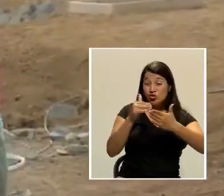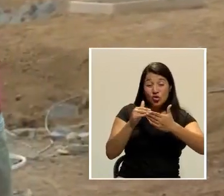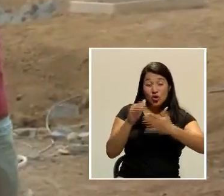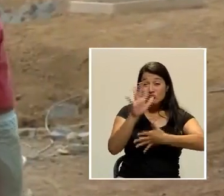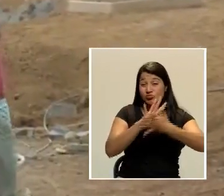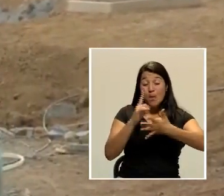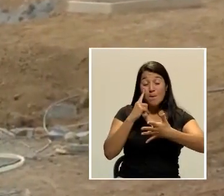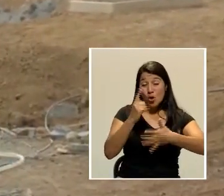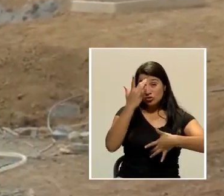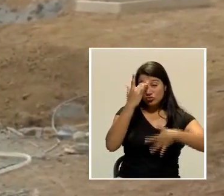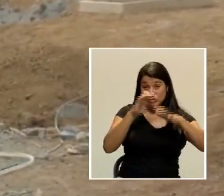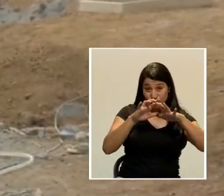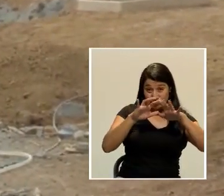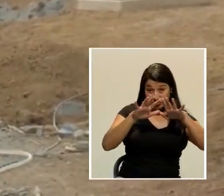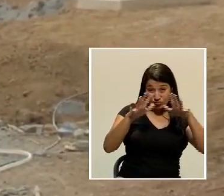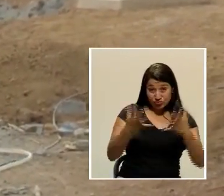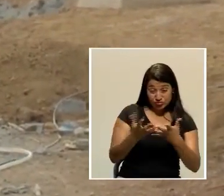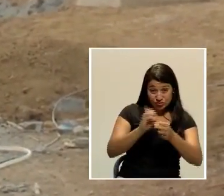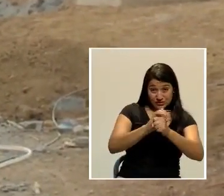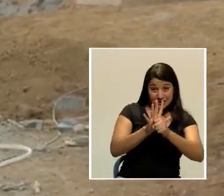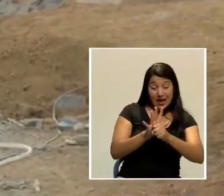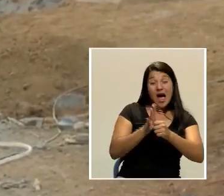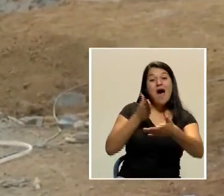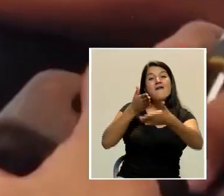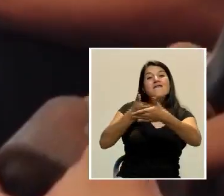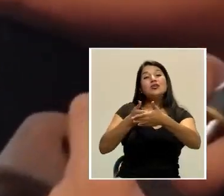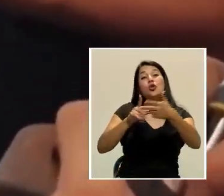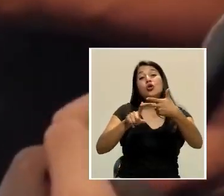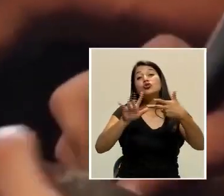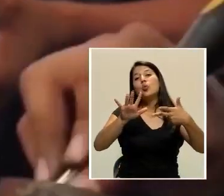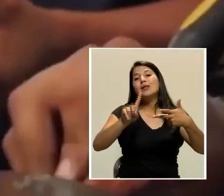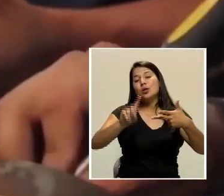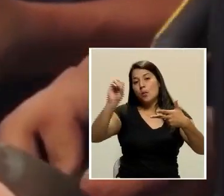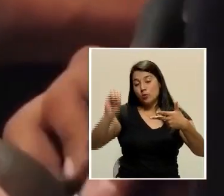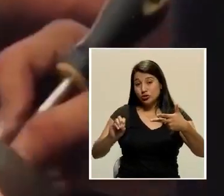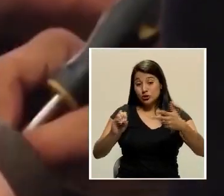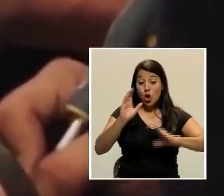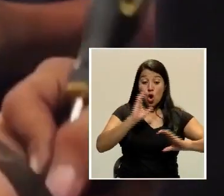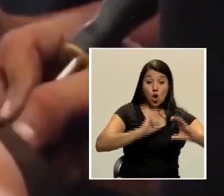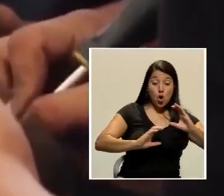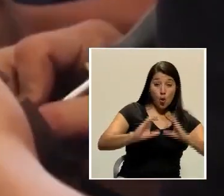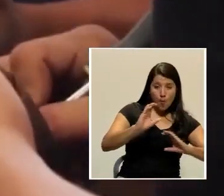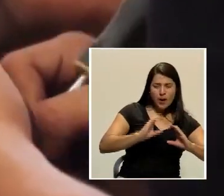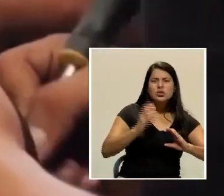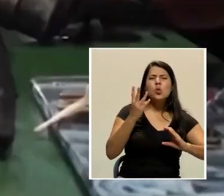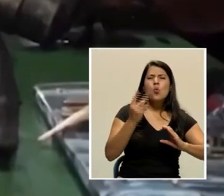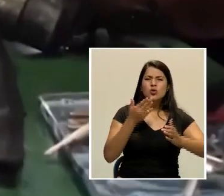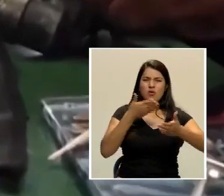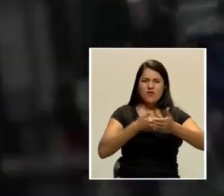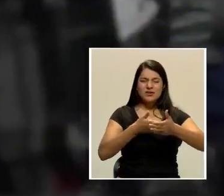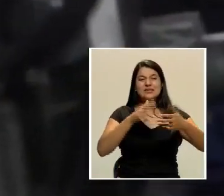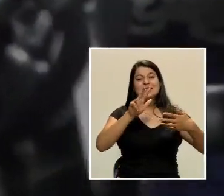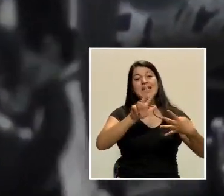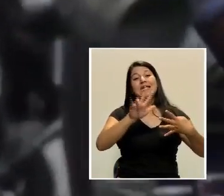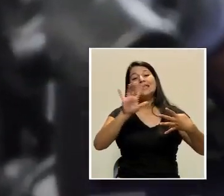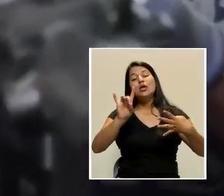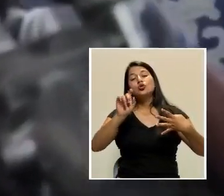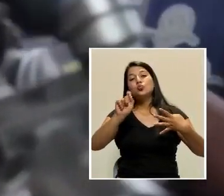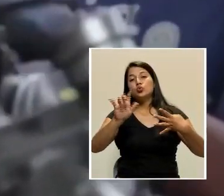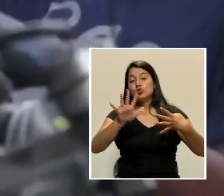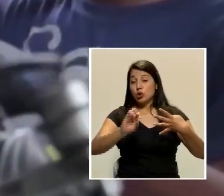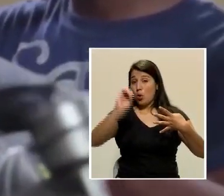transportes y almacenamiento el 55% de las personas que laboran en esta rama de actividad tuvo repercusiones en su empleo. En el caso